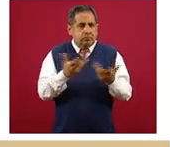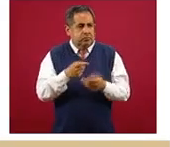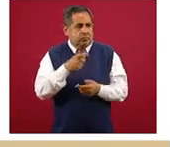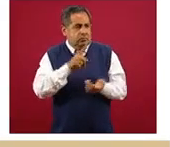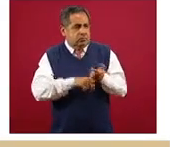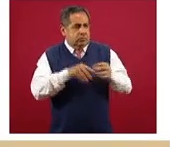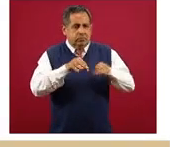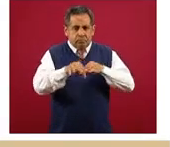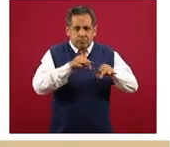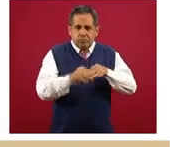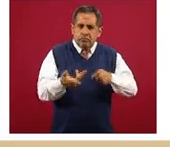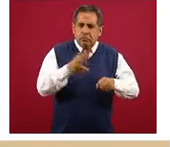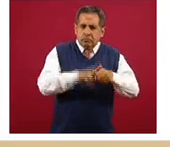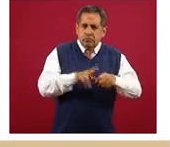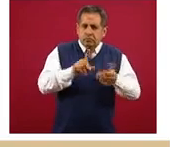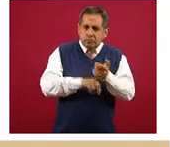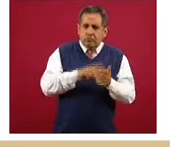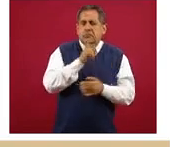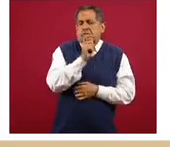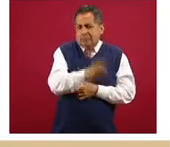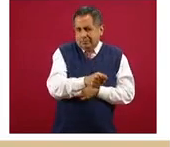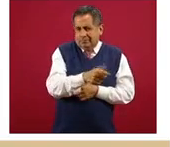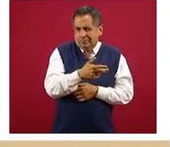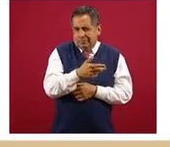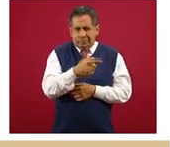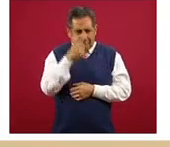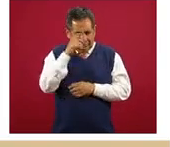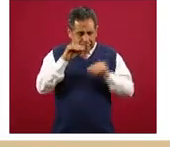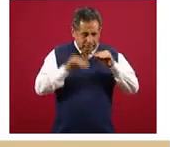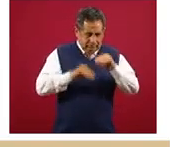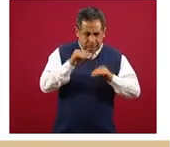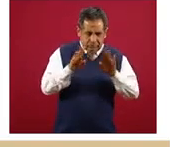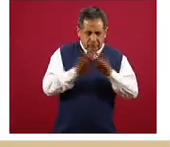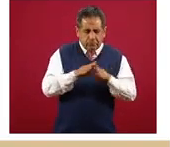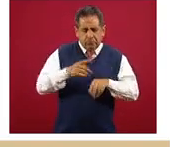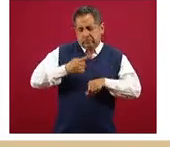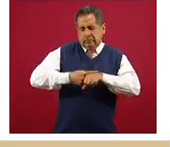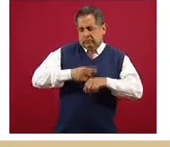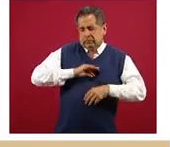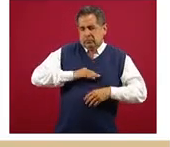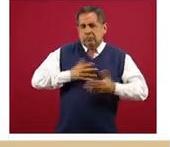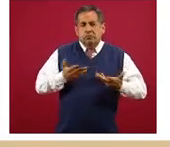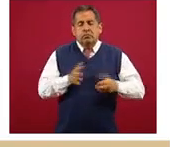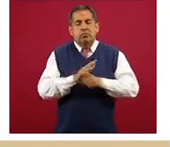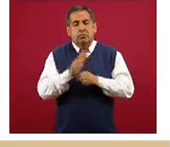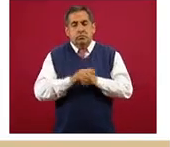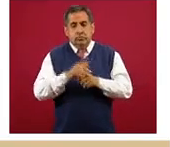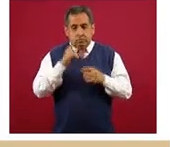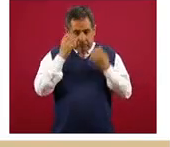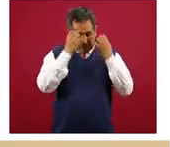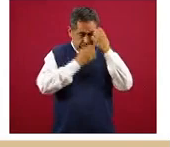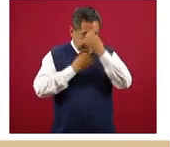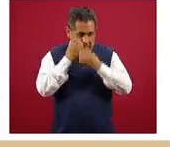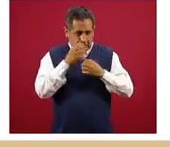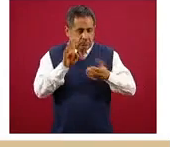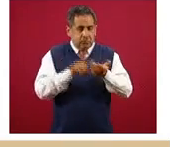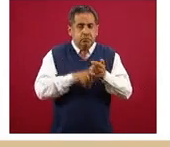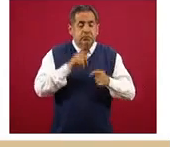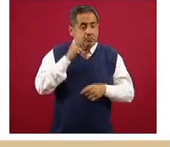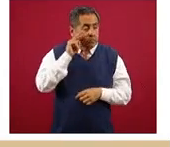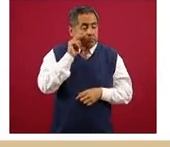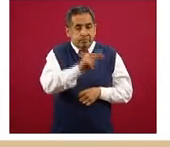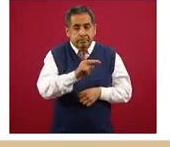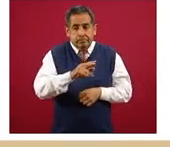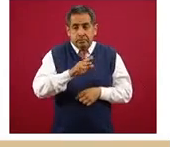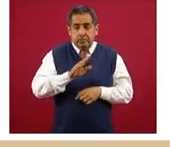que expresó al momento del llenado del estudio epidemiológico la persona que fue entrevistada. Podemos ver